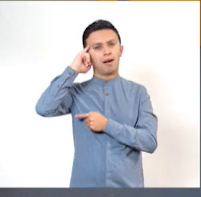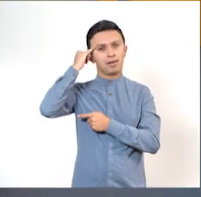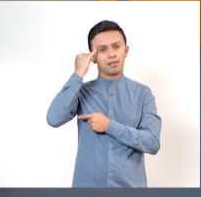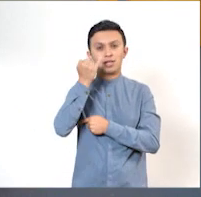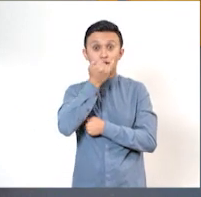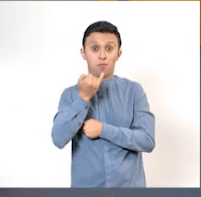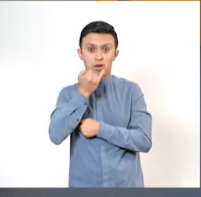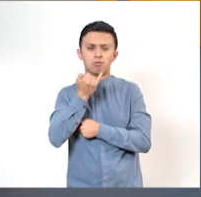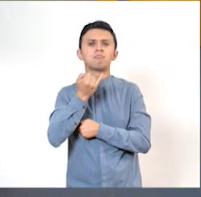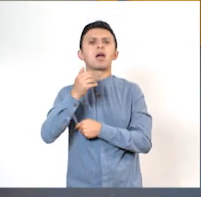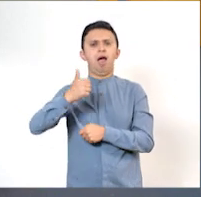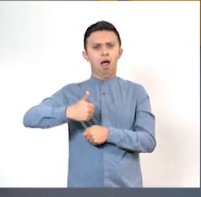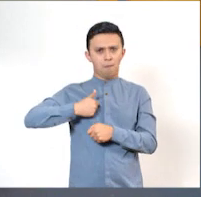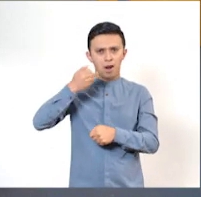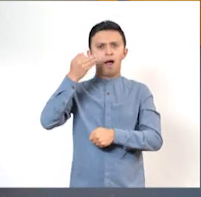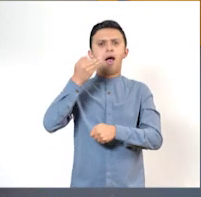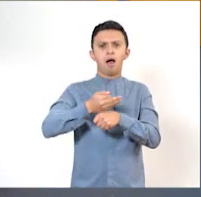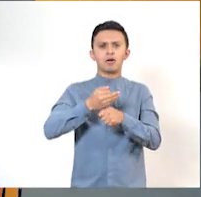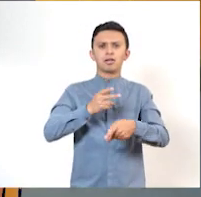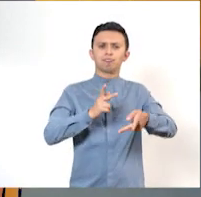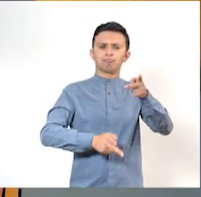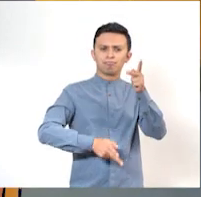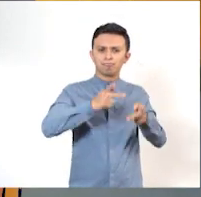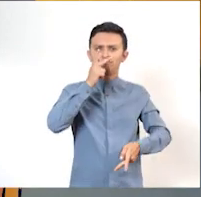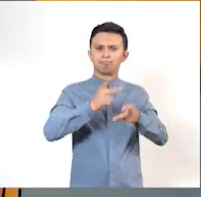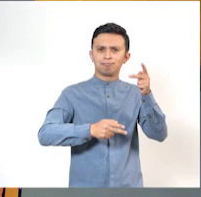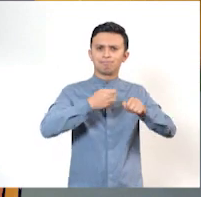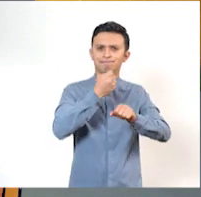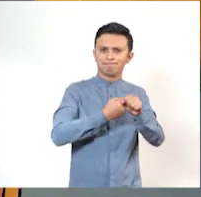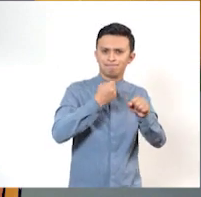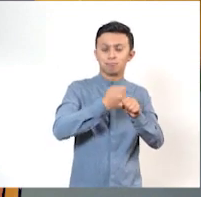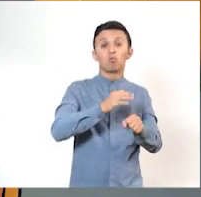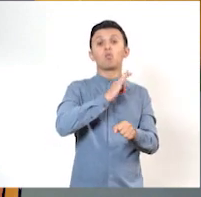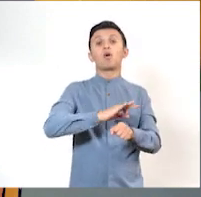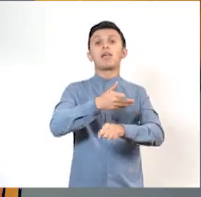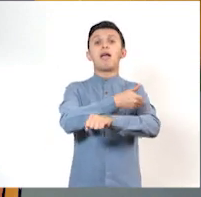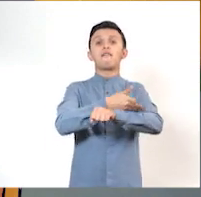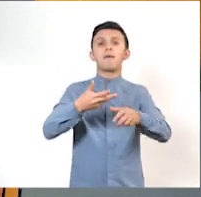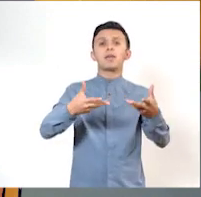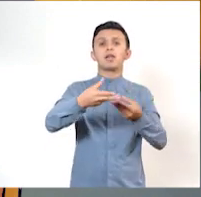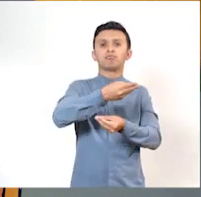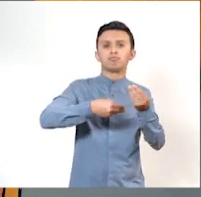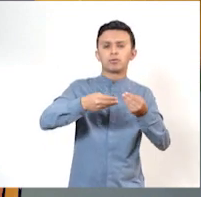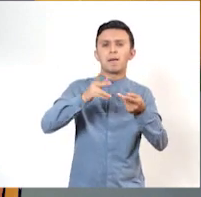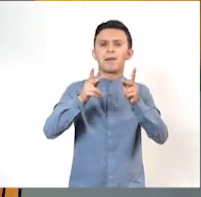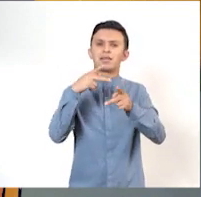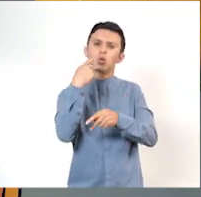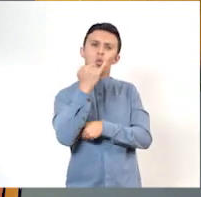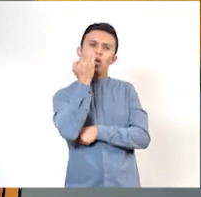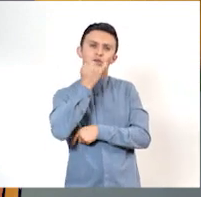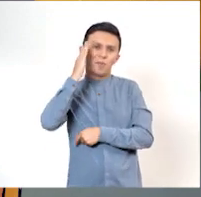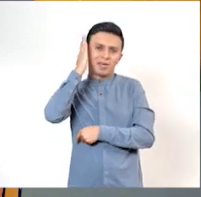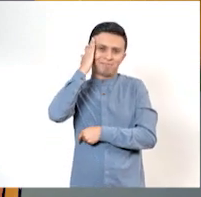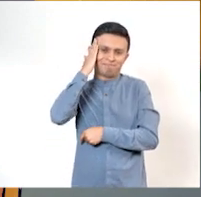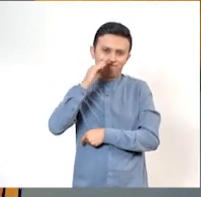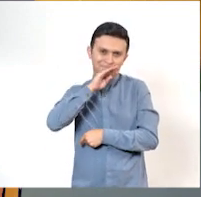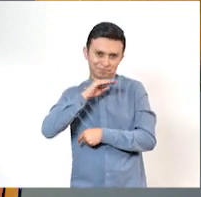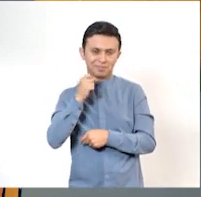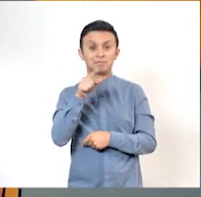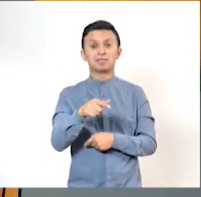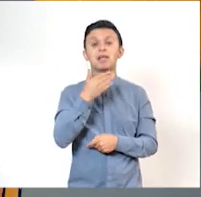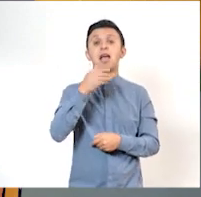una lengua indígena, aprovecha también este momento para practicarla y platica con tu familia en tu lengua materna. Hasta